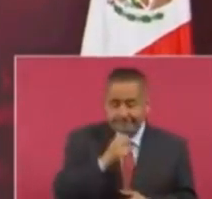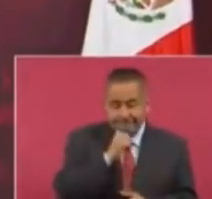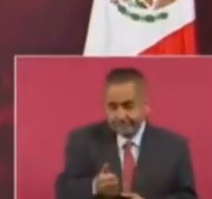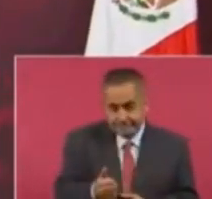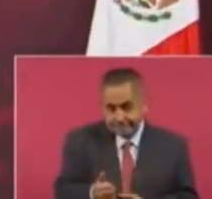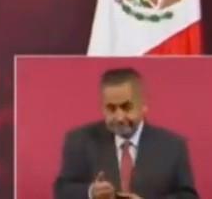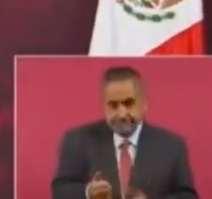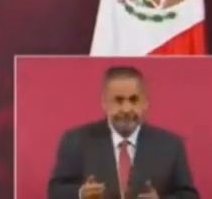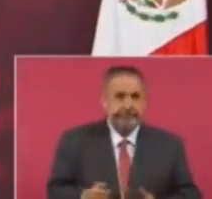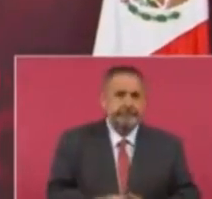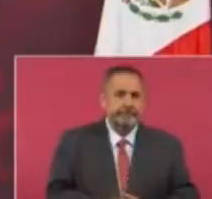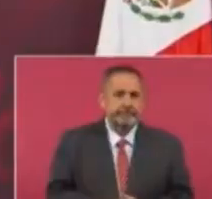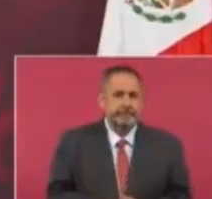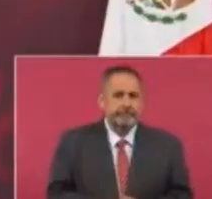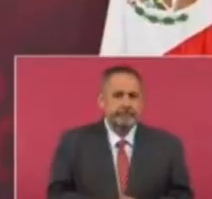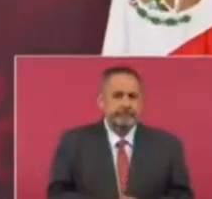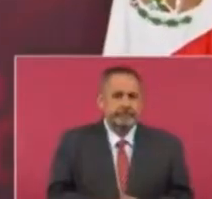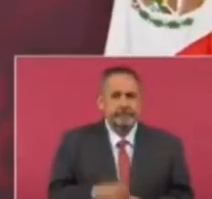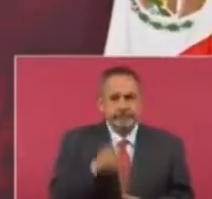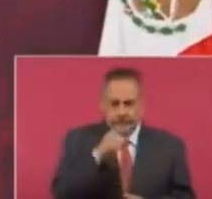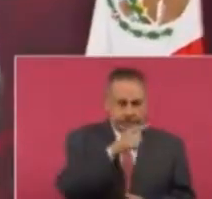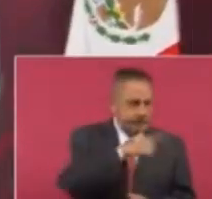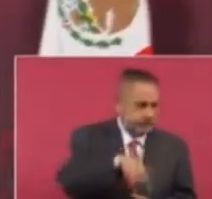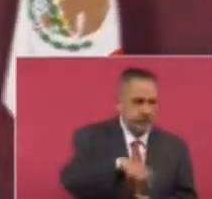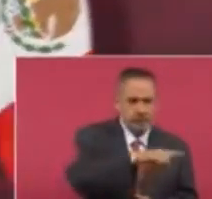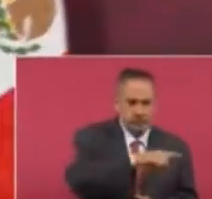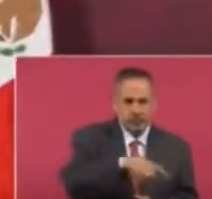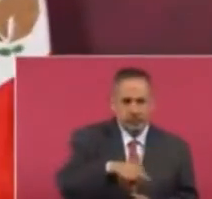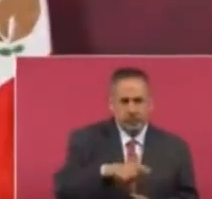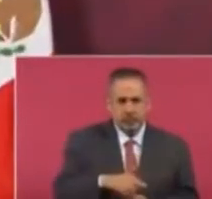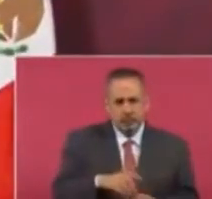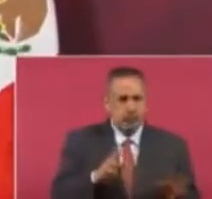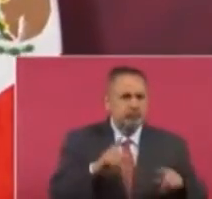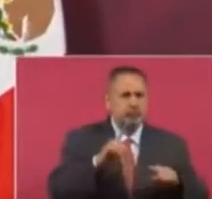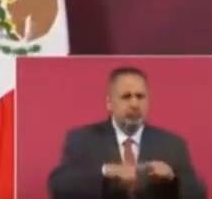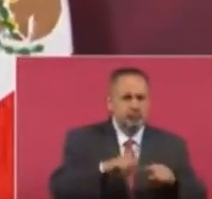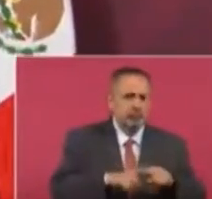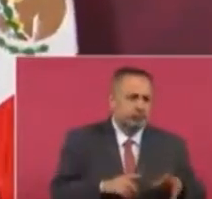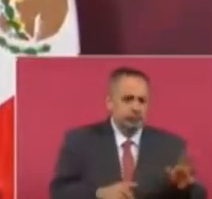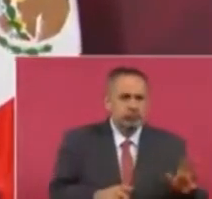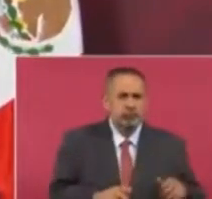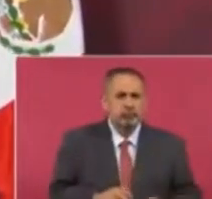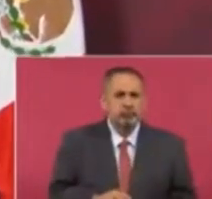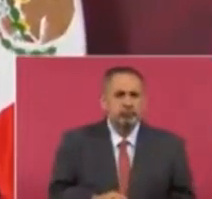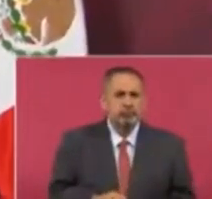humanos y ustedes o quiénes este